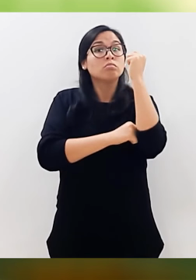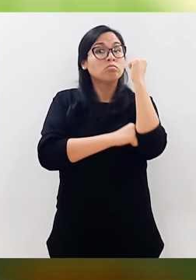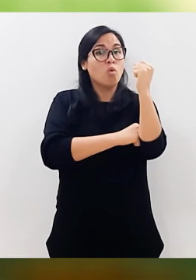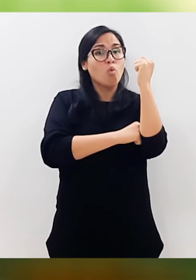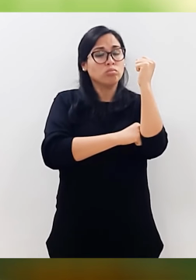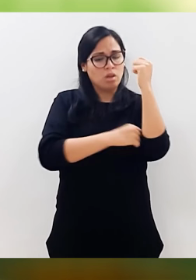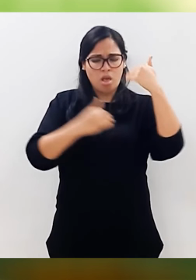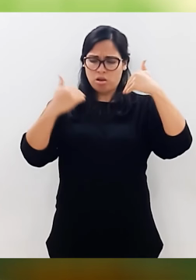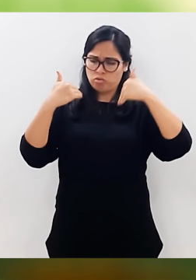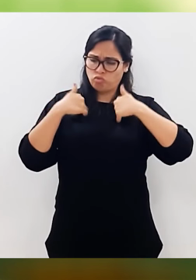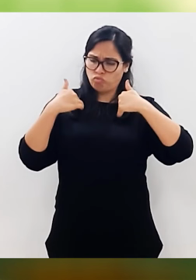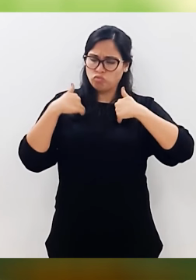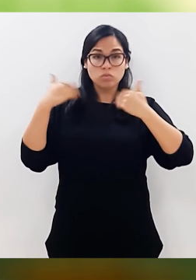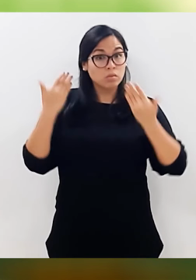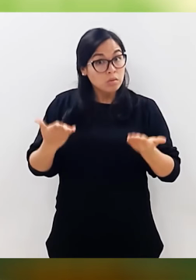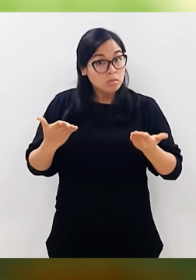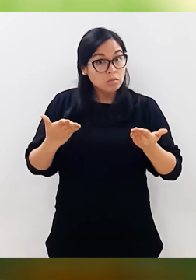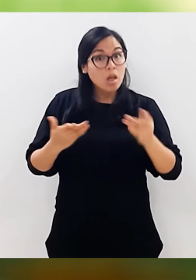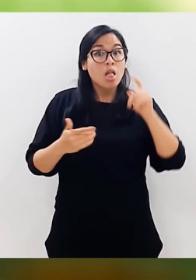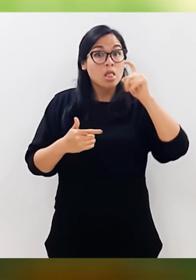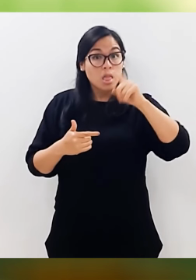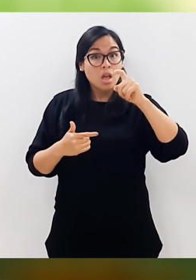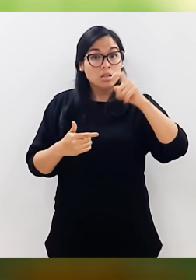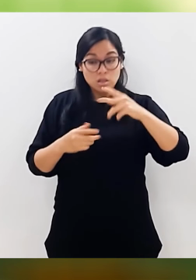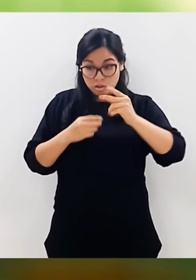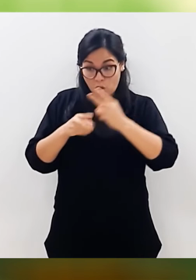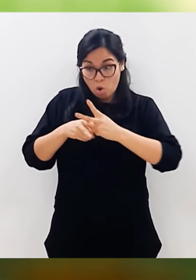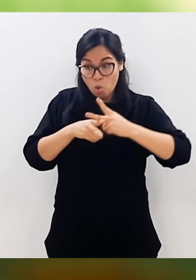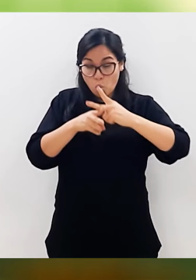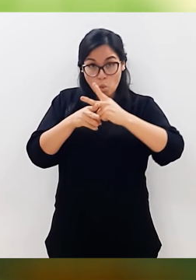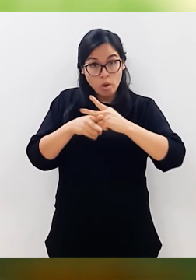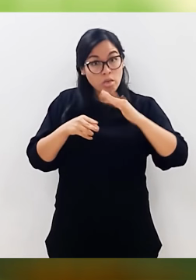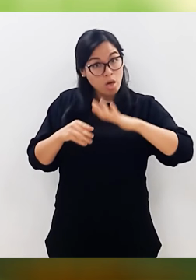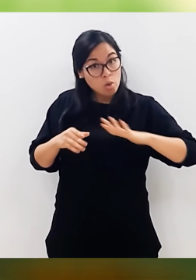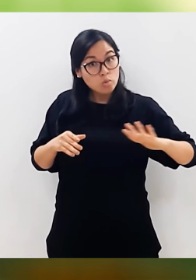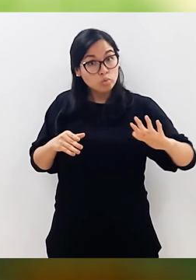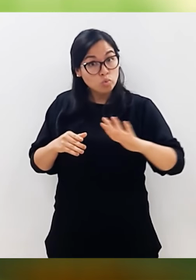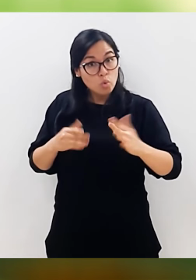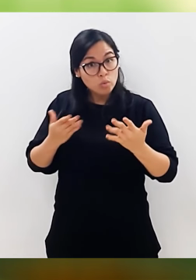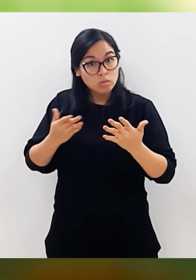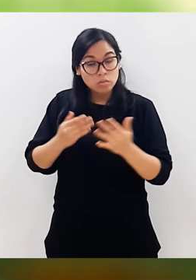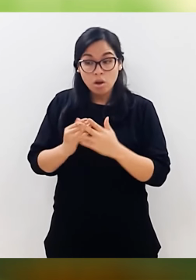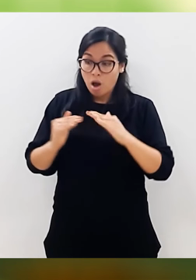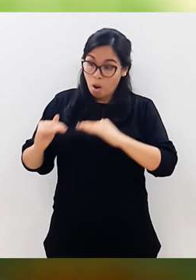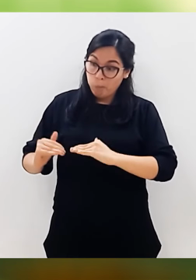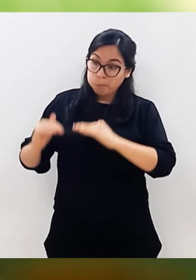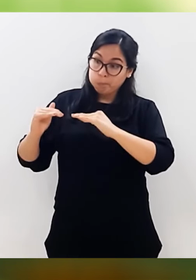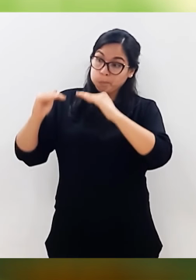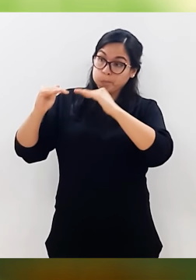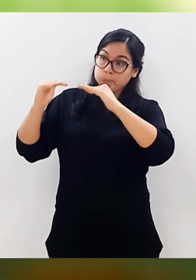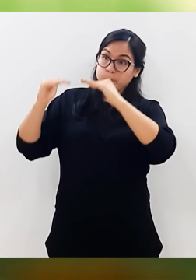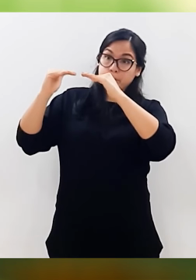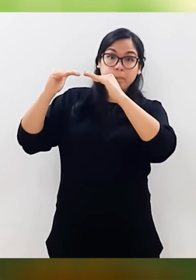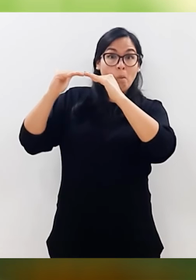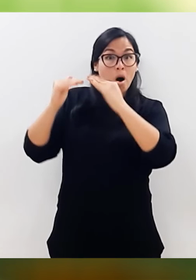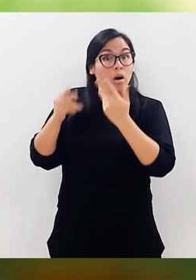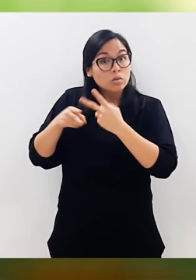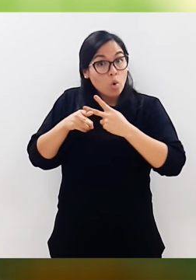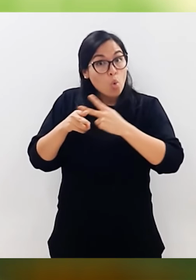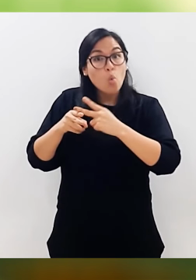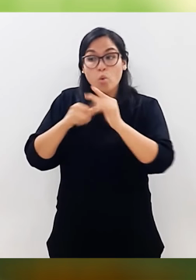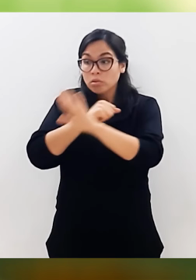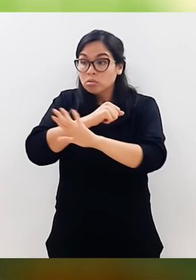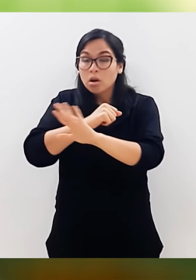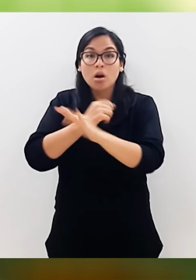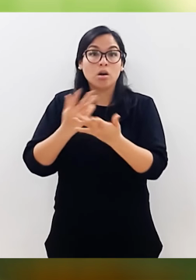con derechos. Que necesitan de nuestro cuidado mientras crecen y asumen sus